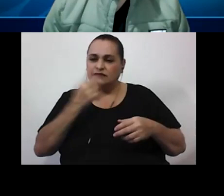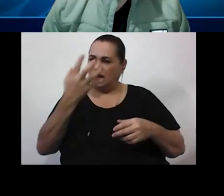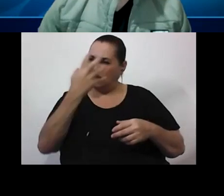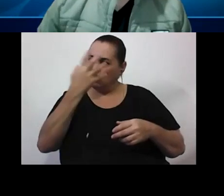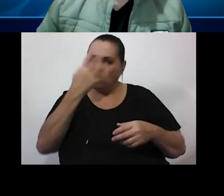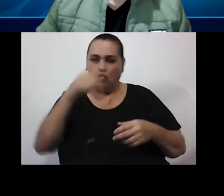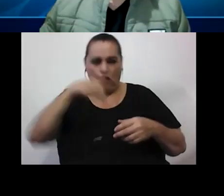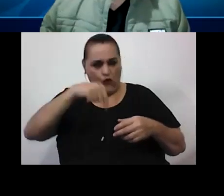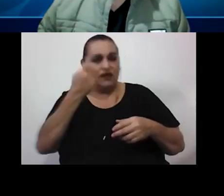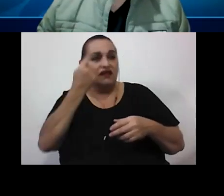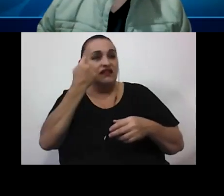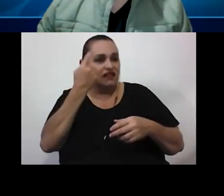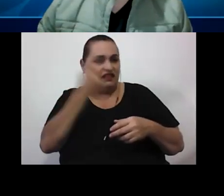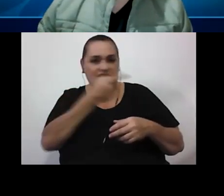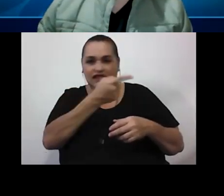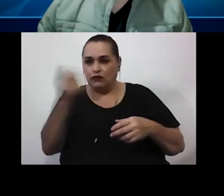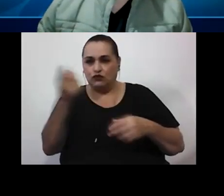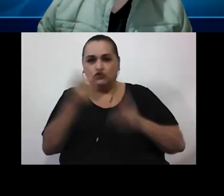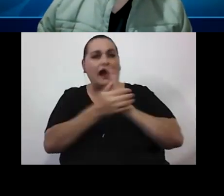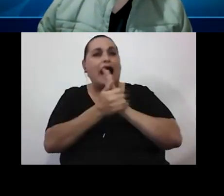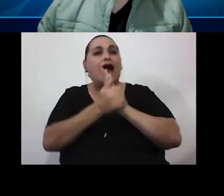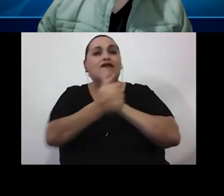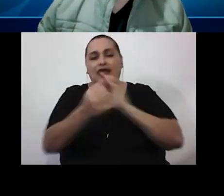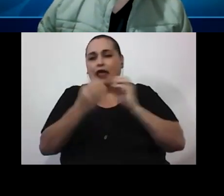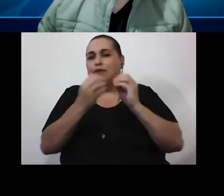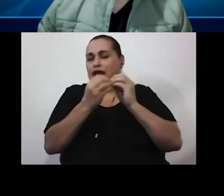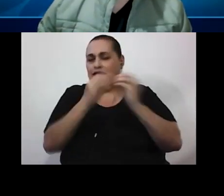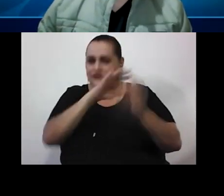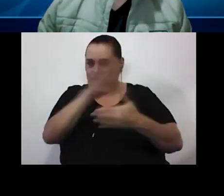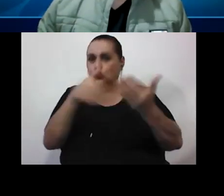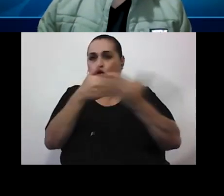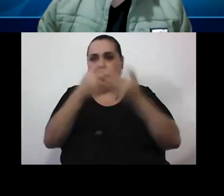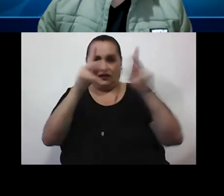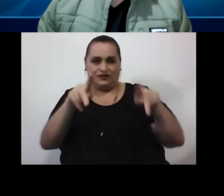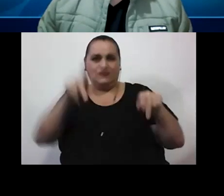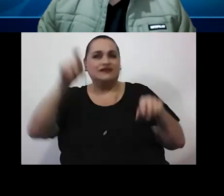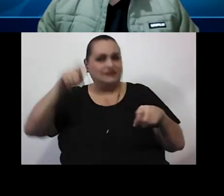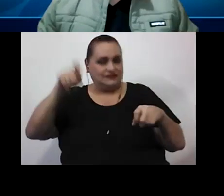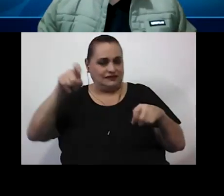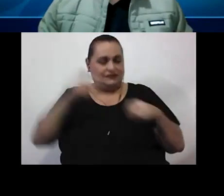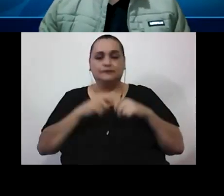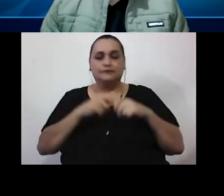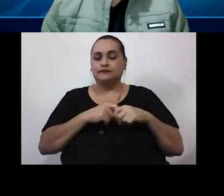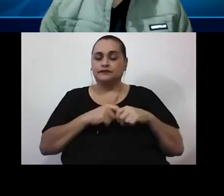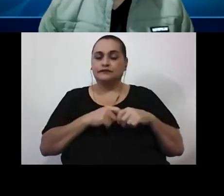entendemos es una habilidad más que todas las personas necesitamos. Bueno,